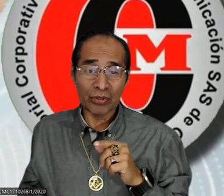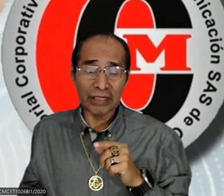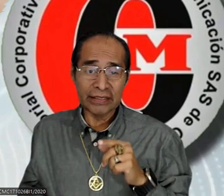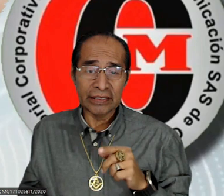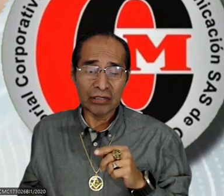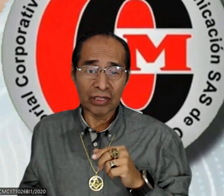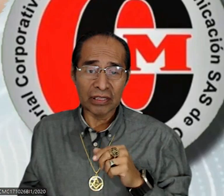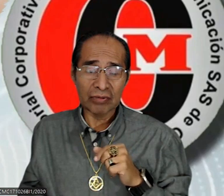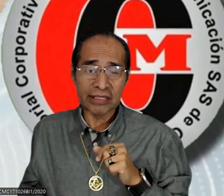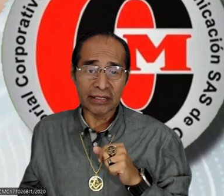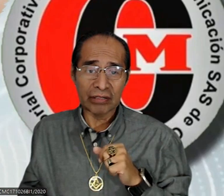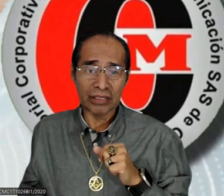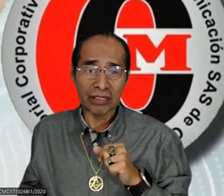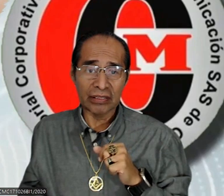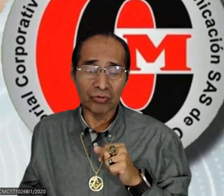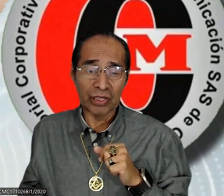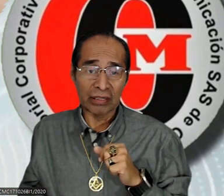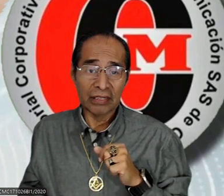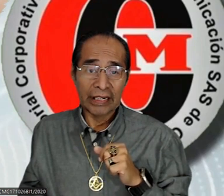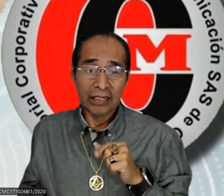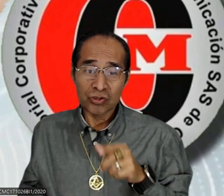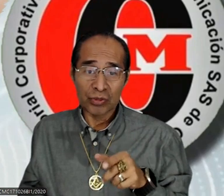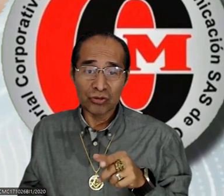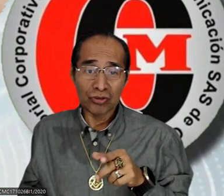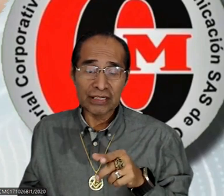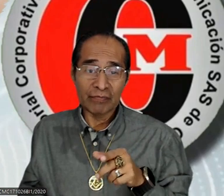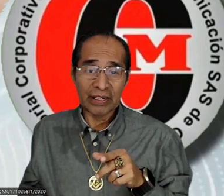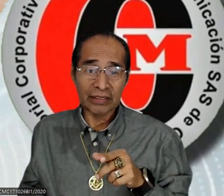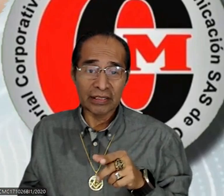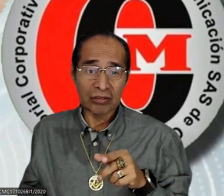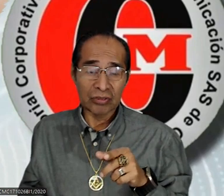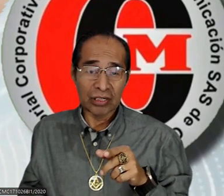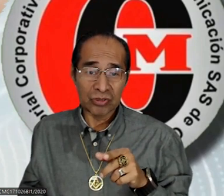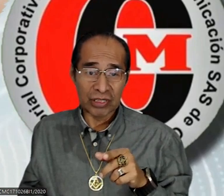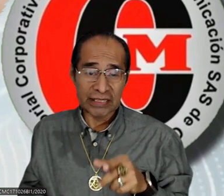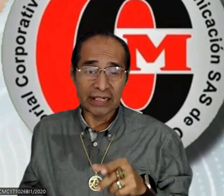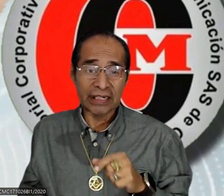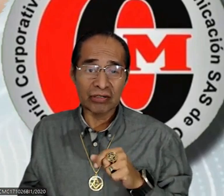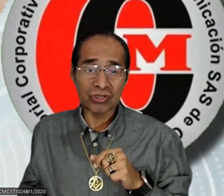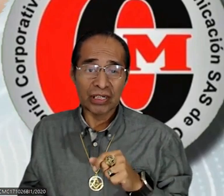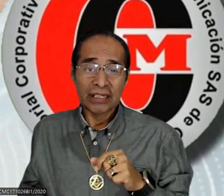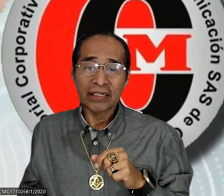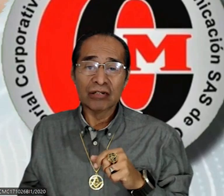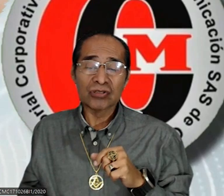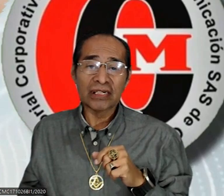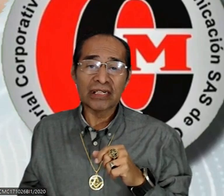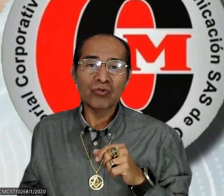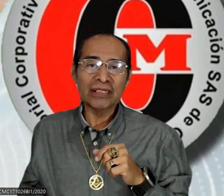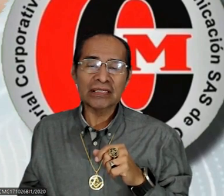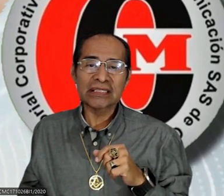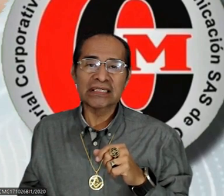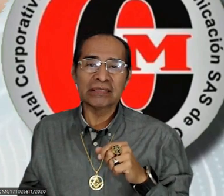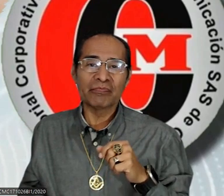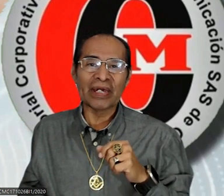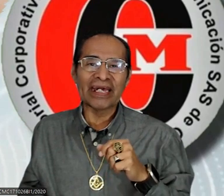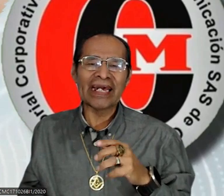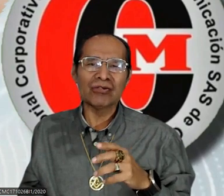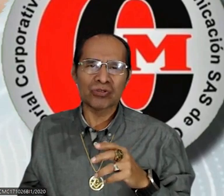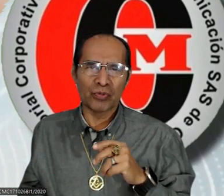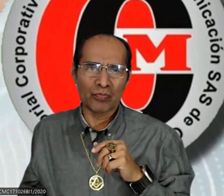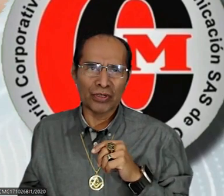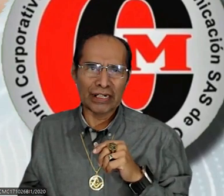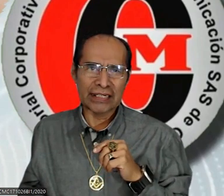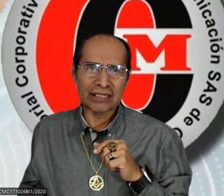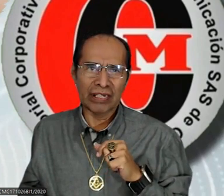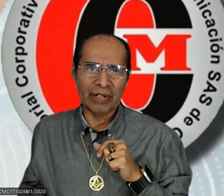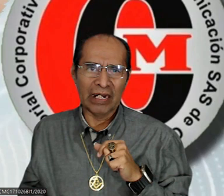e importante lo que dijo el secretario general de gobierno, sobre todo en esta parte de los cristaleros, de los delincuentes